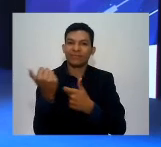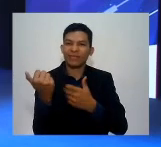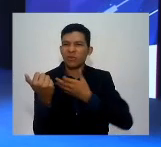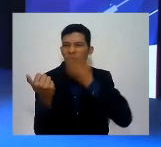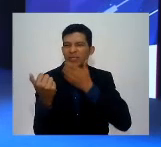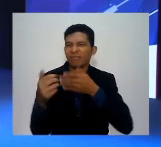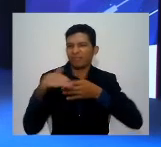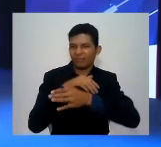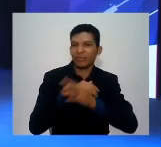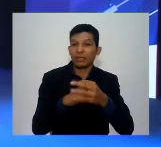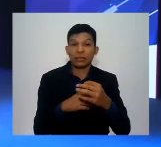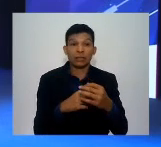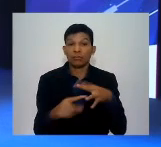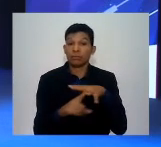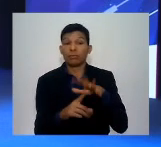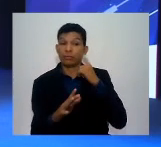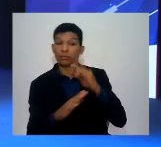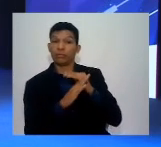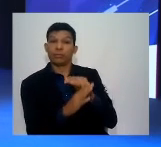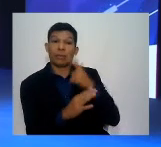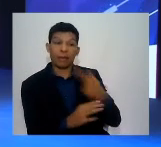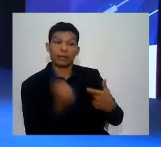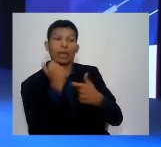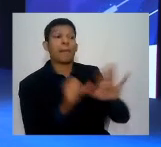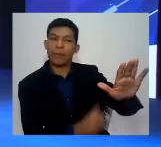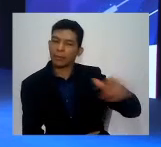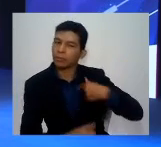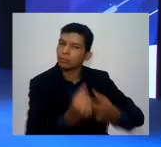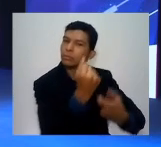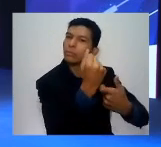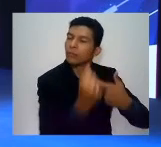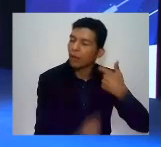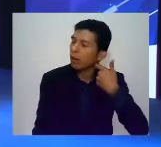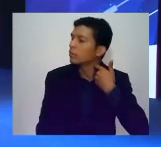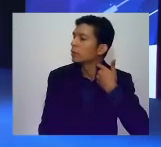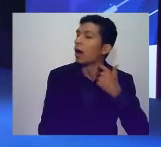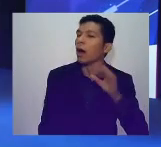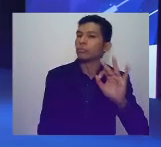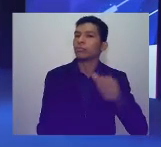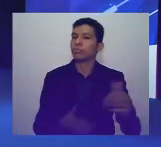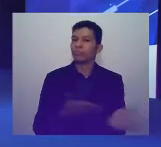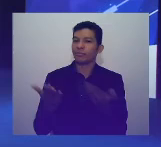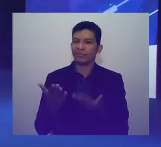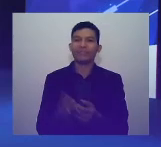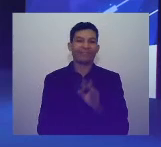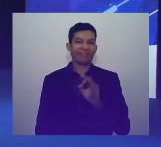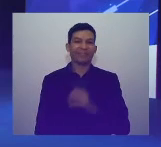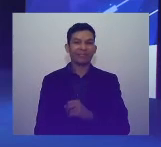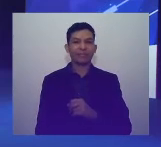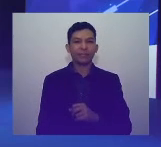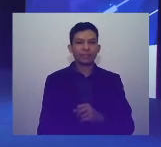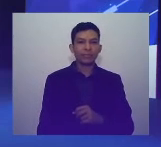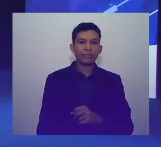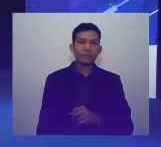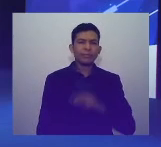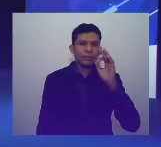todavía en ensayos clínicos, no estoy seguro si ya algunos tienen permiso de comercialización, digamos, pero tuvieron que cumplir